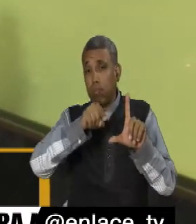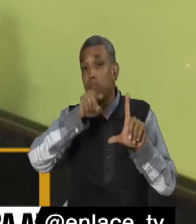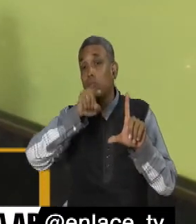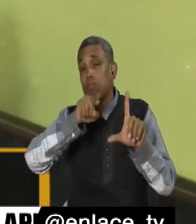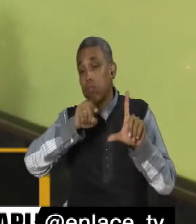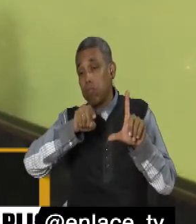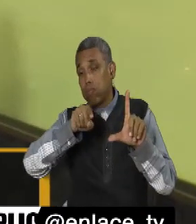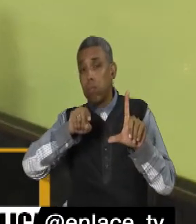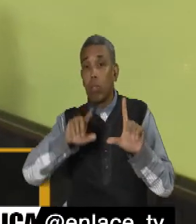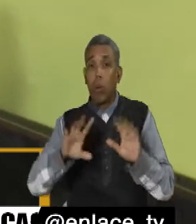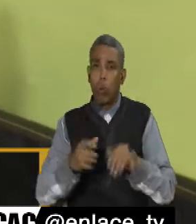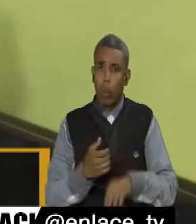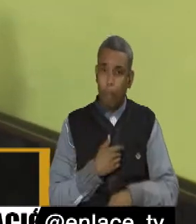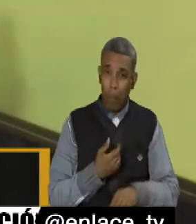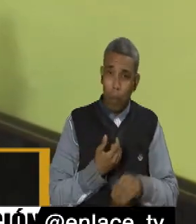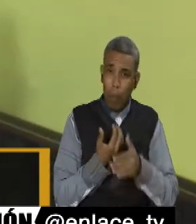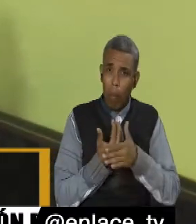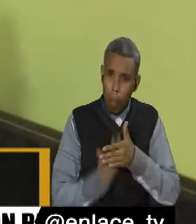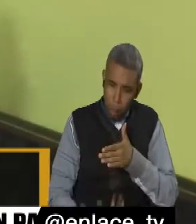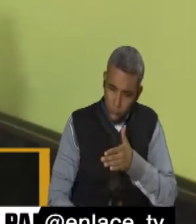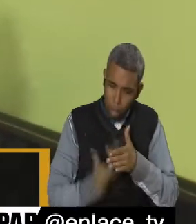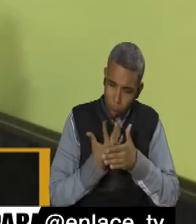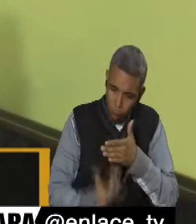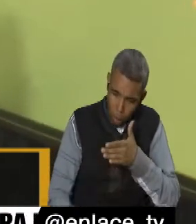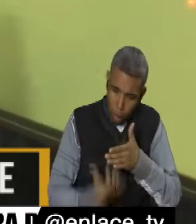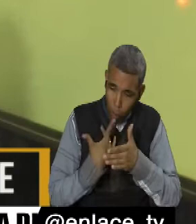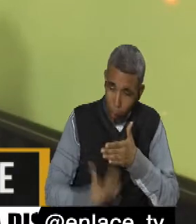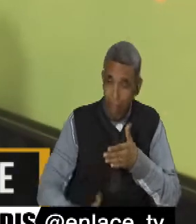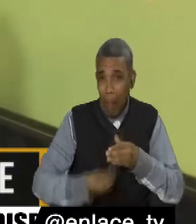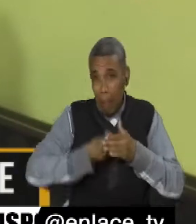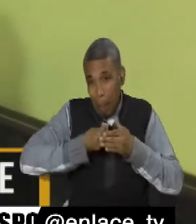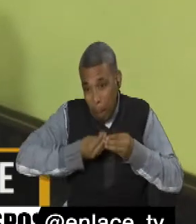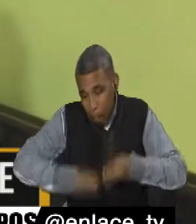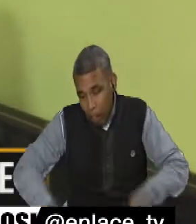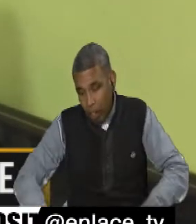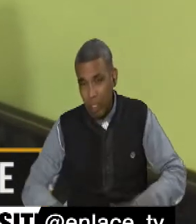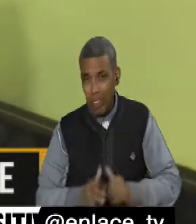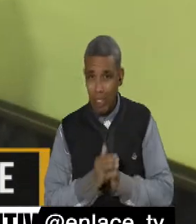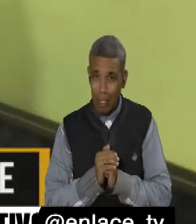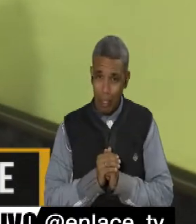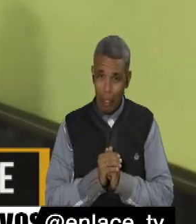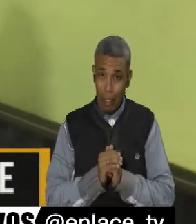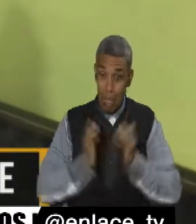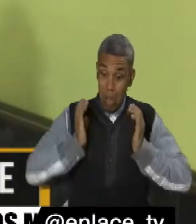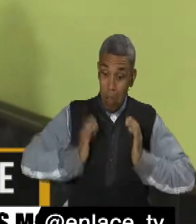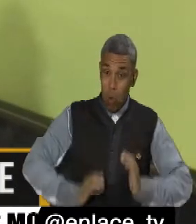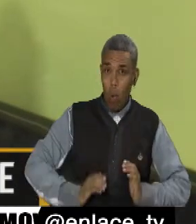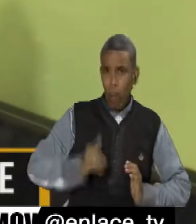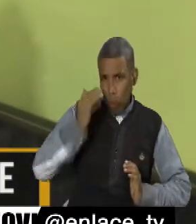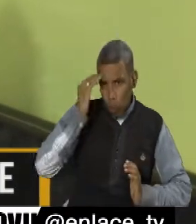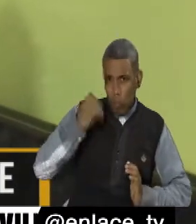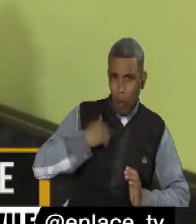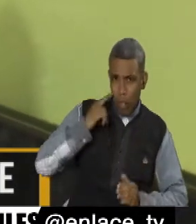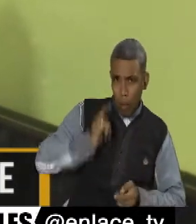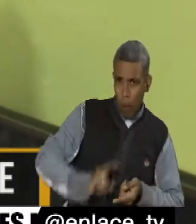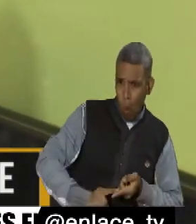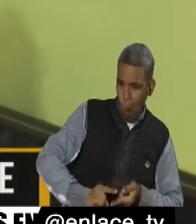perdido mucha sangre, la mitad de la sangre que él debería de tener en el cuerpo, la